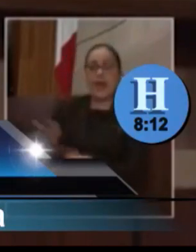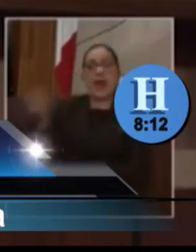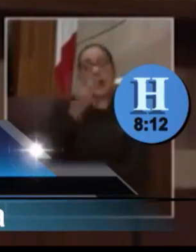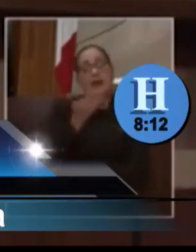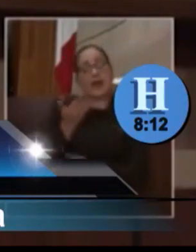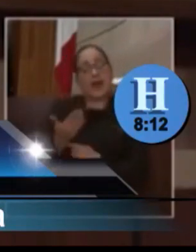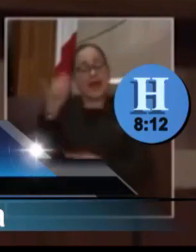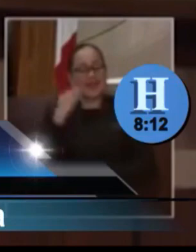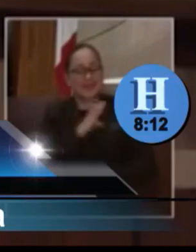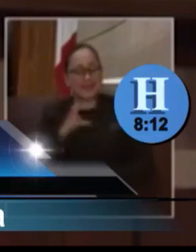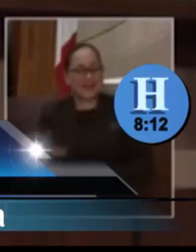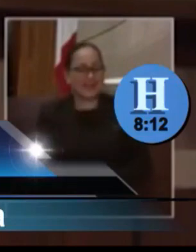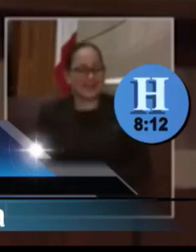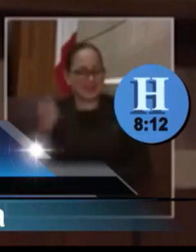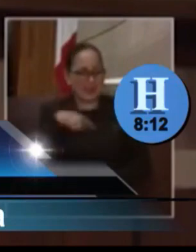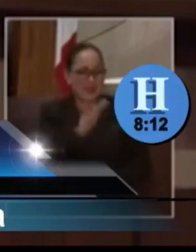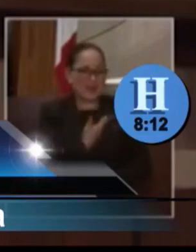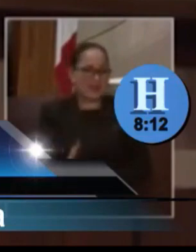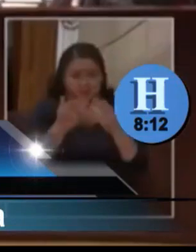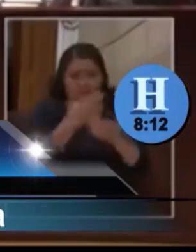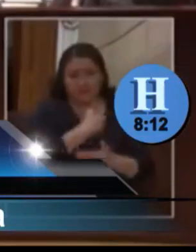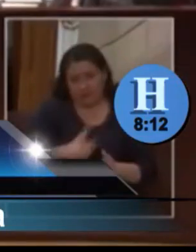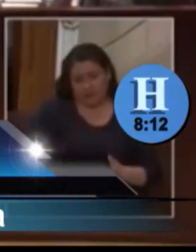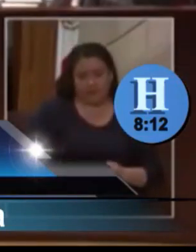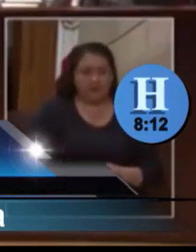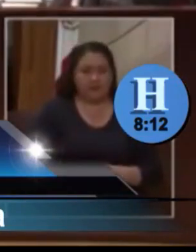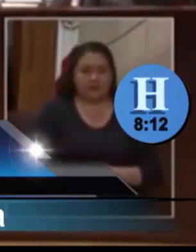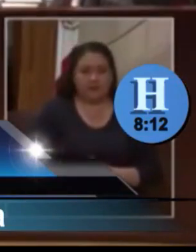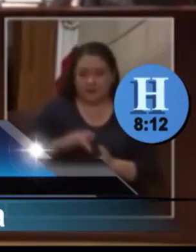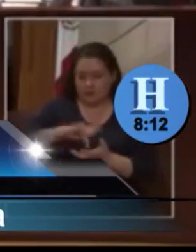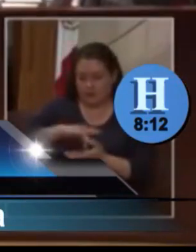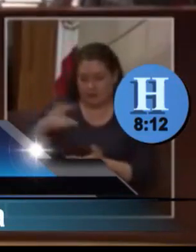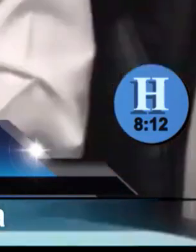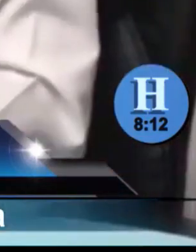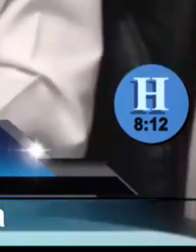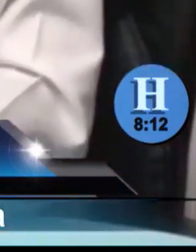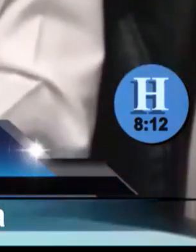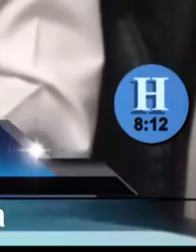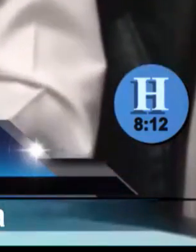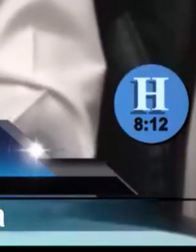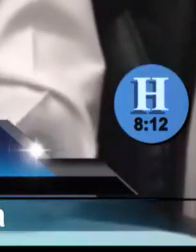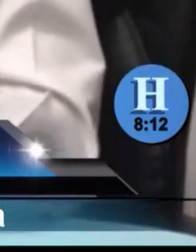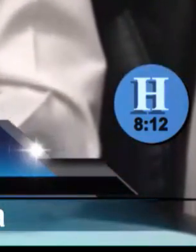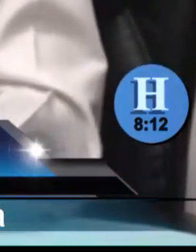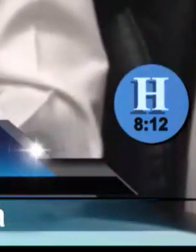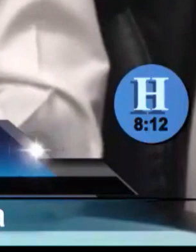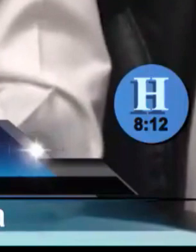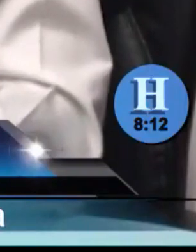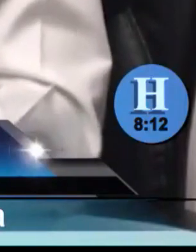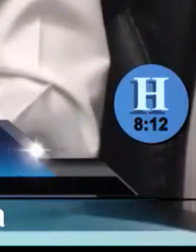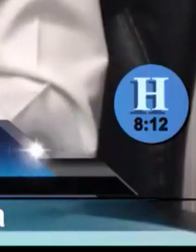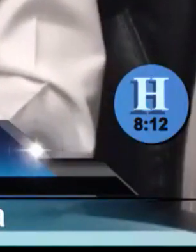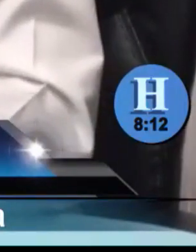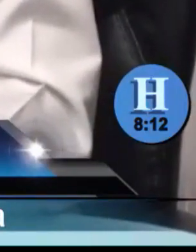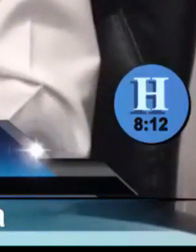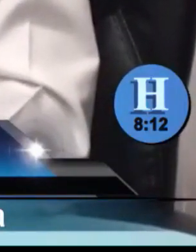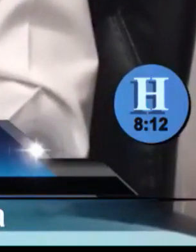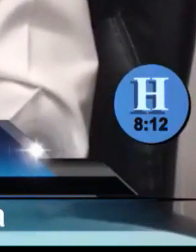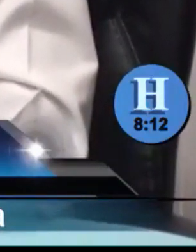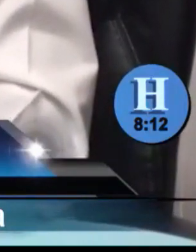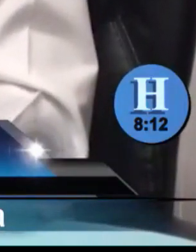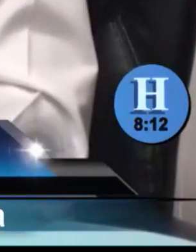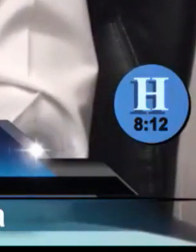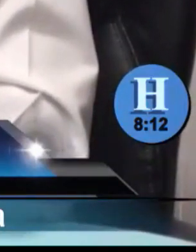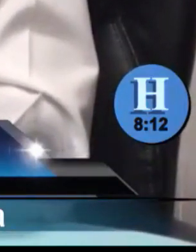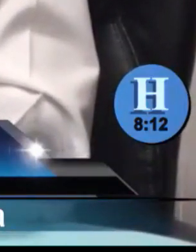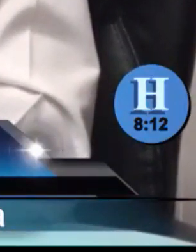Entonces privilegió la presunción de inocencia de los responsables, en este caso del partido. Y pues sí, nos quedamos